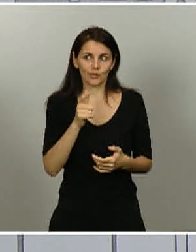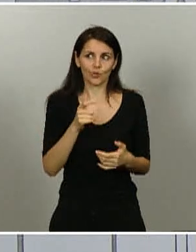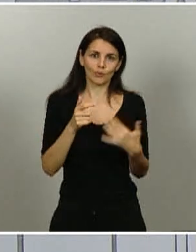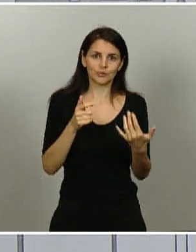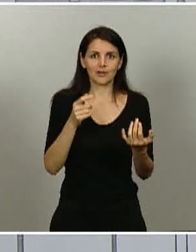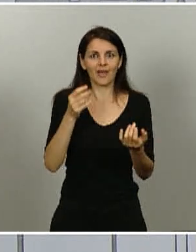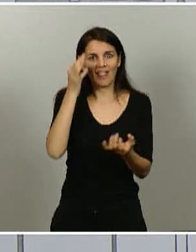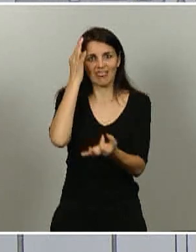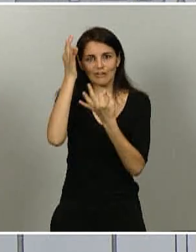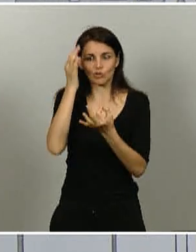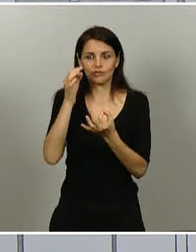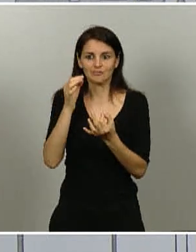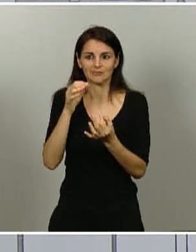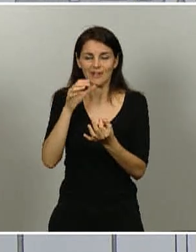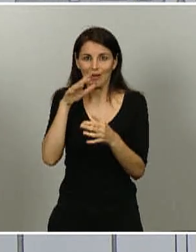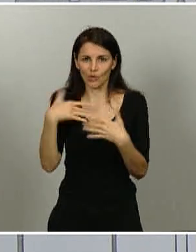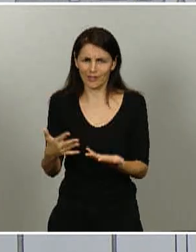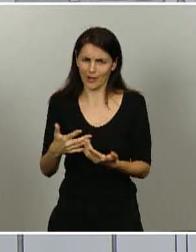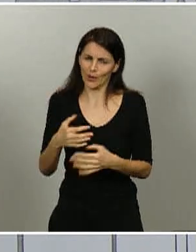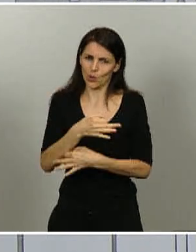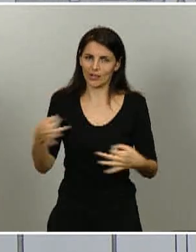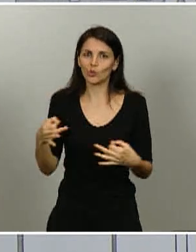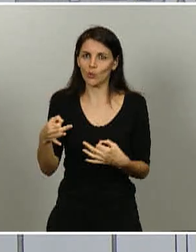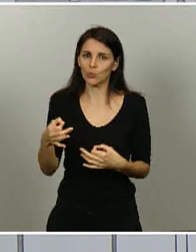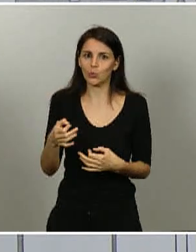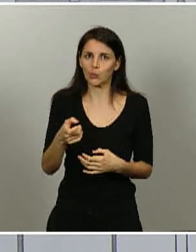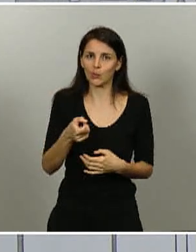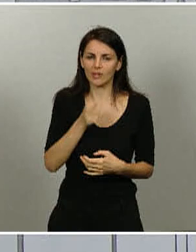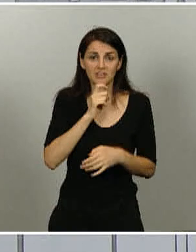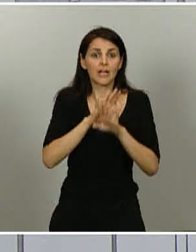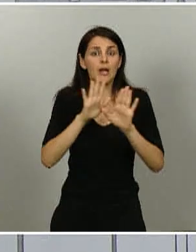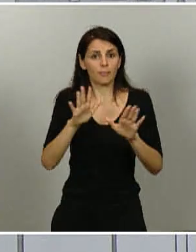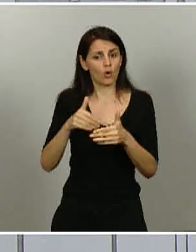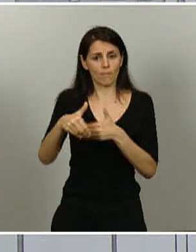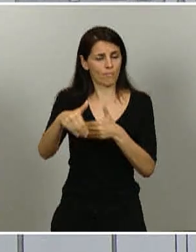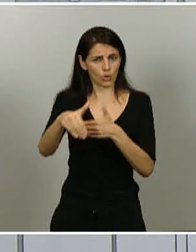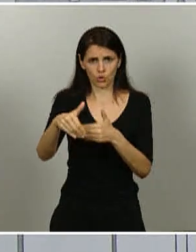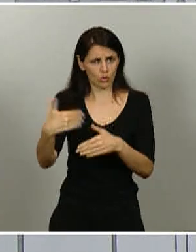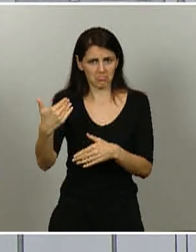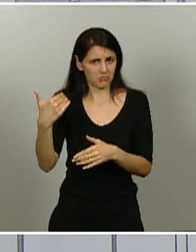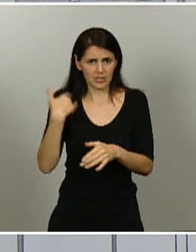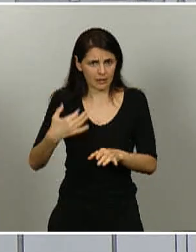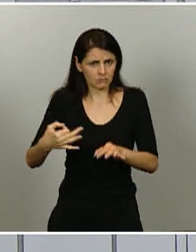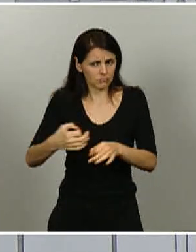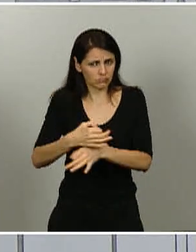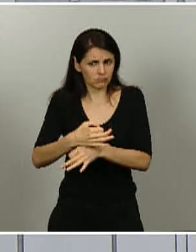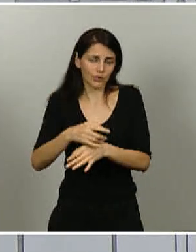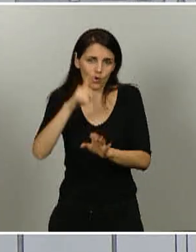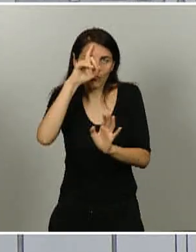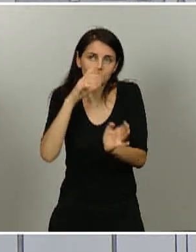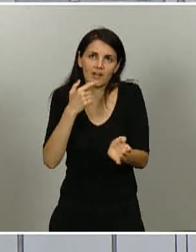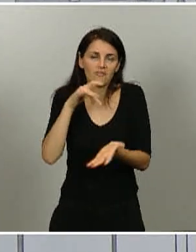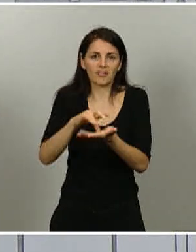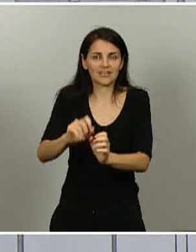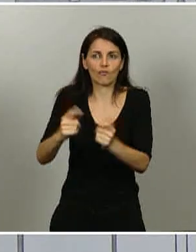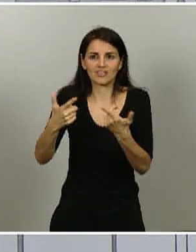correctamente. Yo creo que eso va a tardar muy poco, no les puedo decir cuándo, yo espero que pronto.